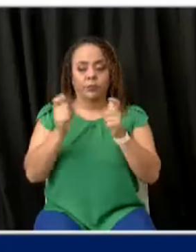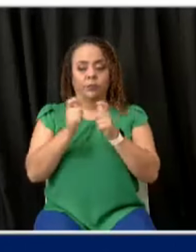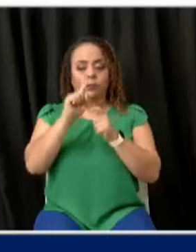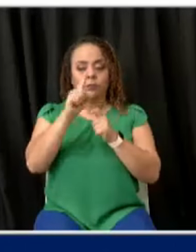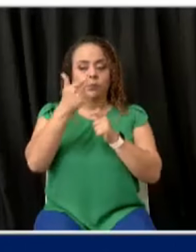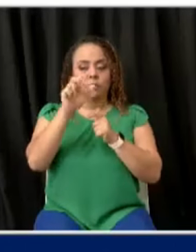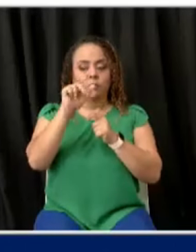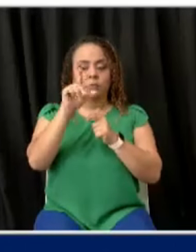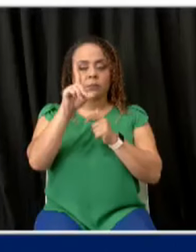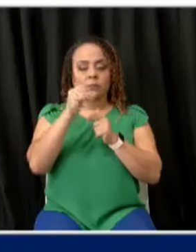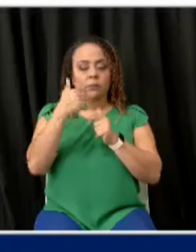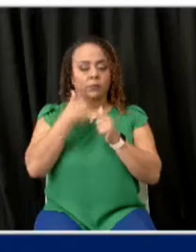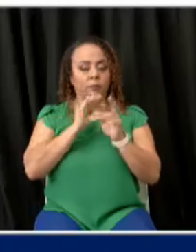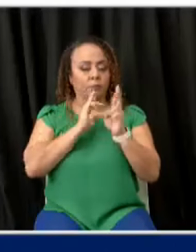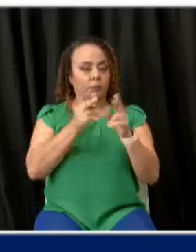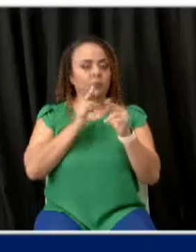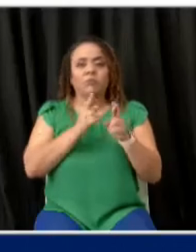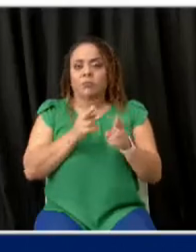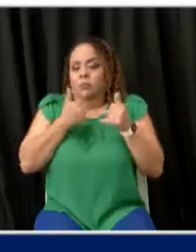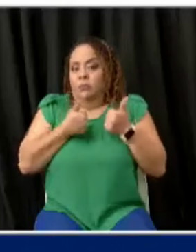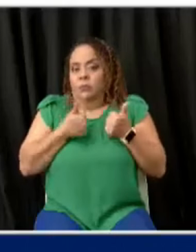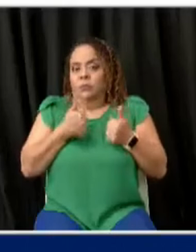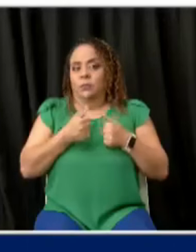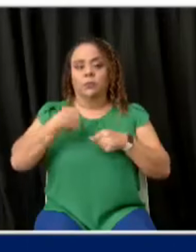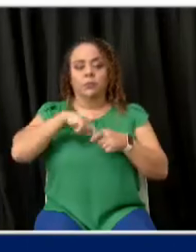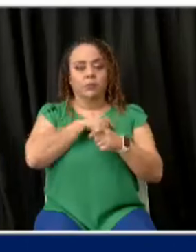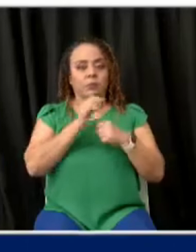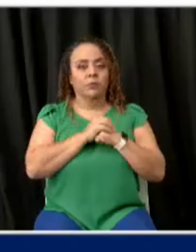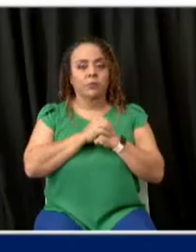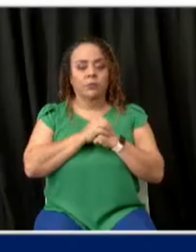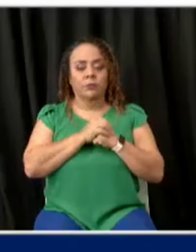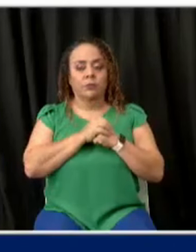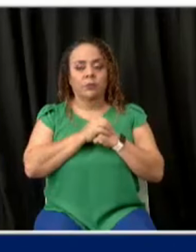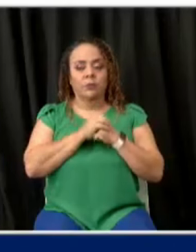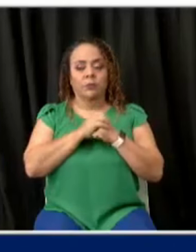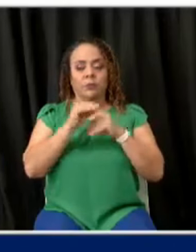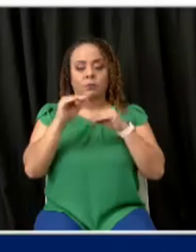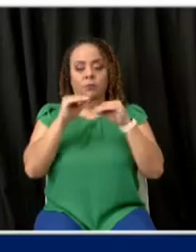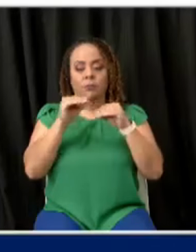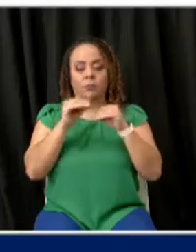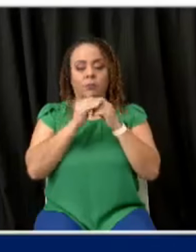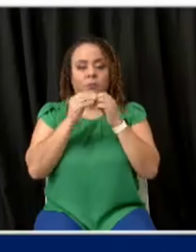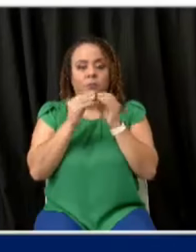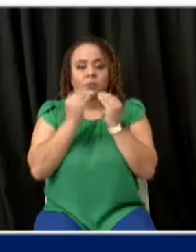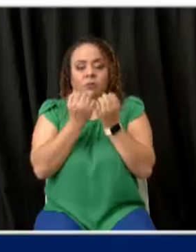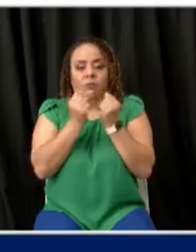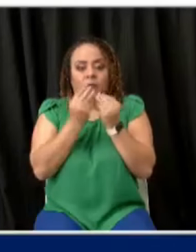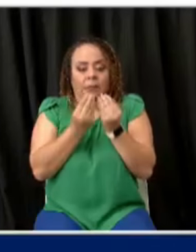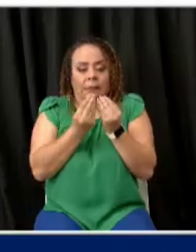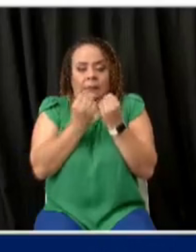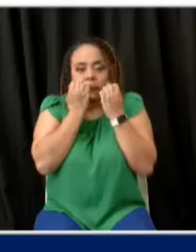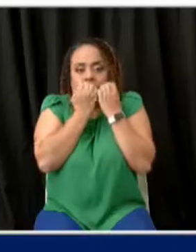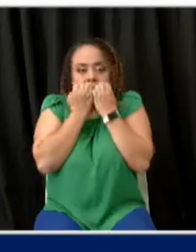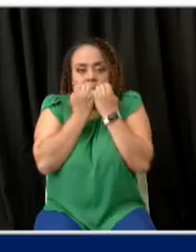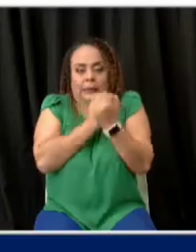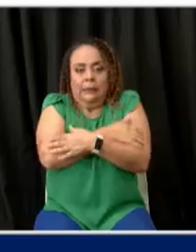grado generamos respuesta. ¿Cuál respuesta? Empezamos a tiritar. El tiritar produce movimiento muscular que aumenta la temperatura, el grado. Es